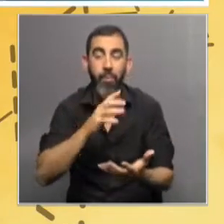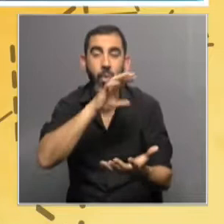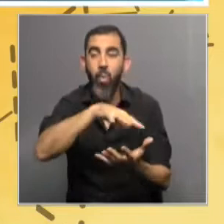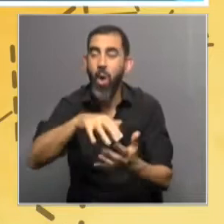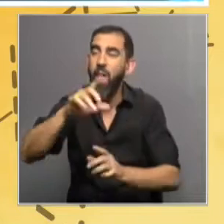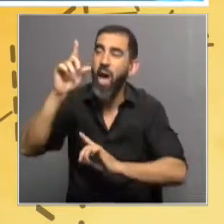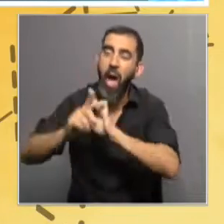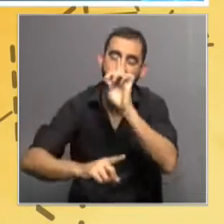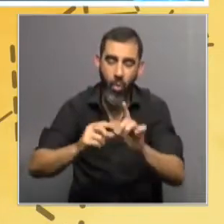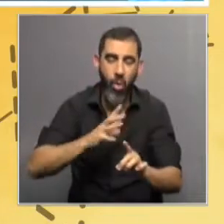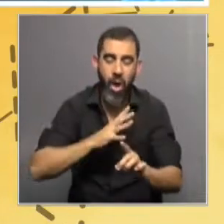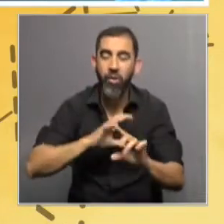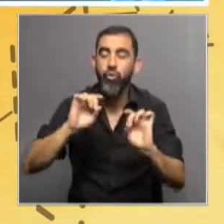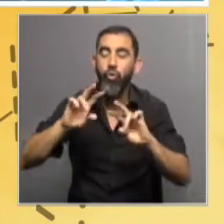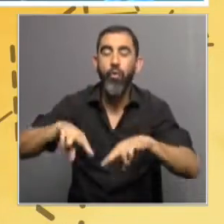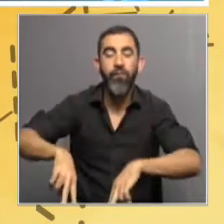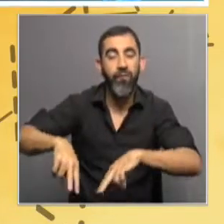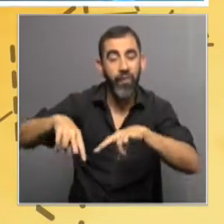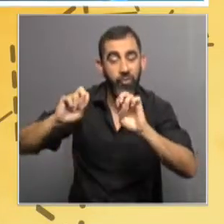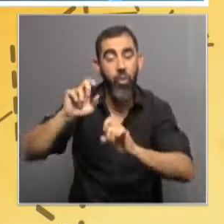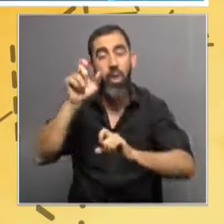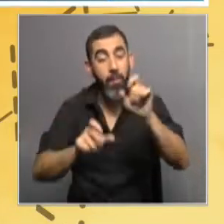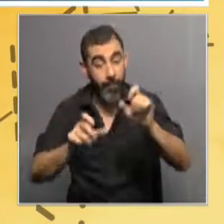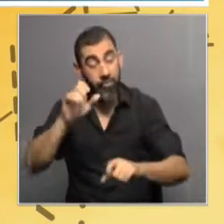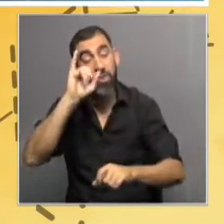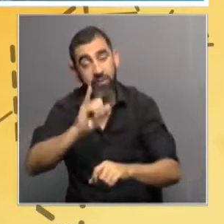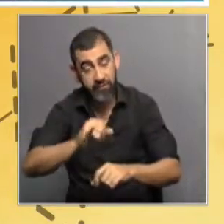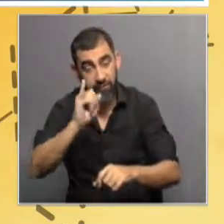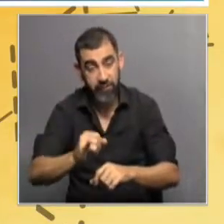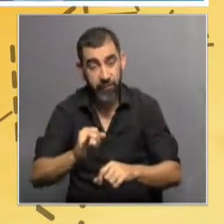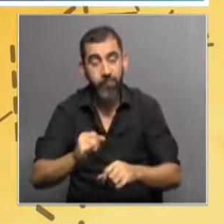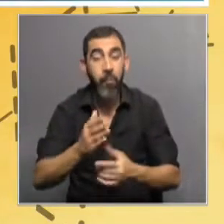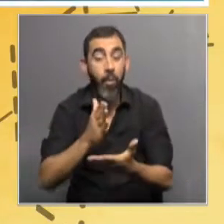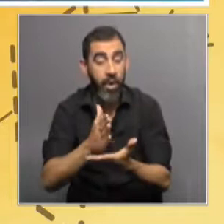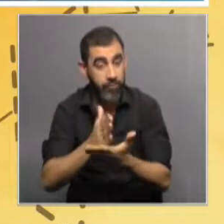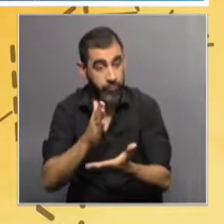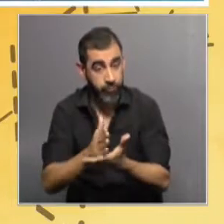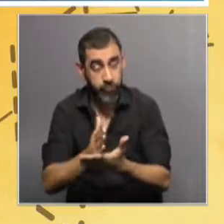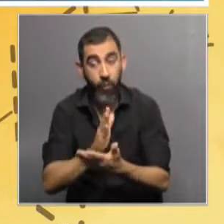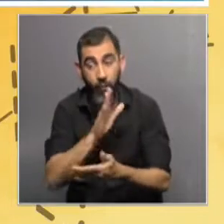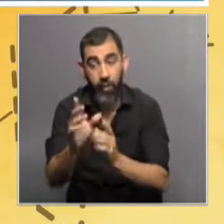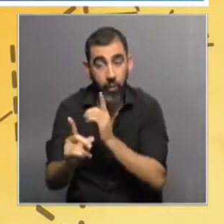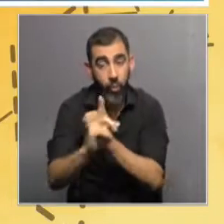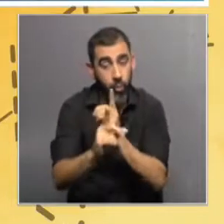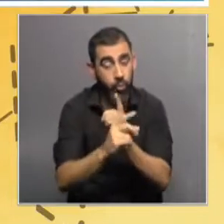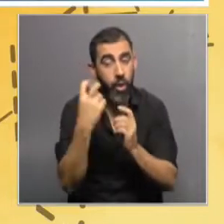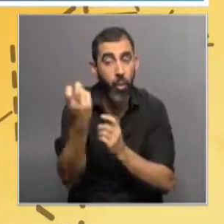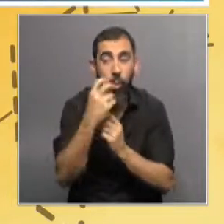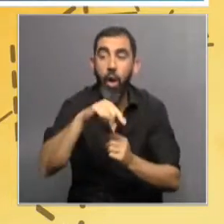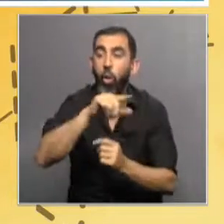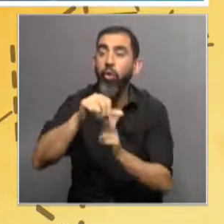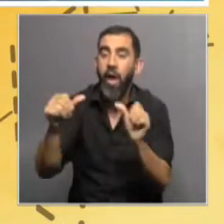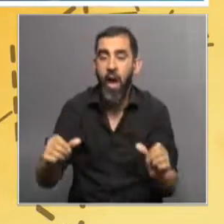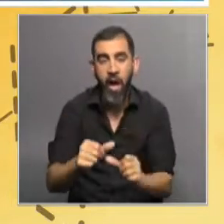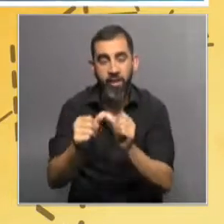un área más de investigación. La gente, sí, a través del asesoramiento genético, va a la consulta y busca lugares donde hacérselos.